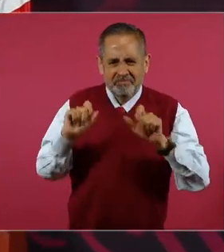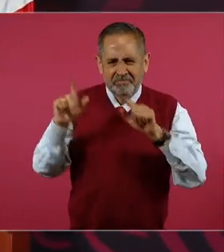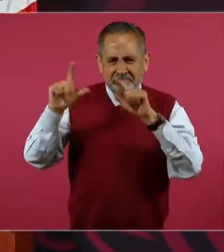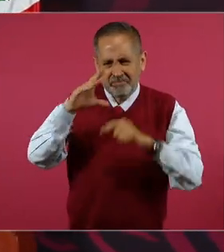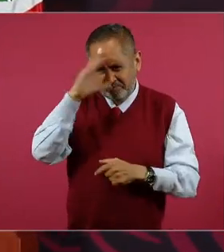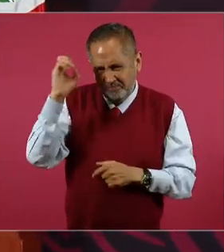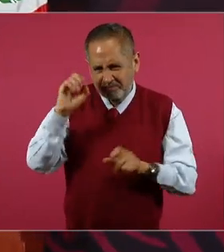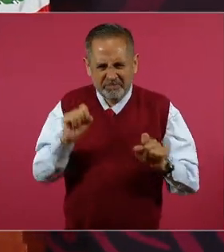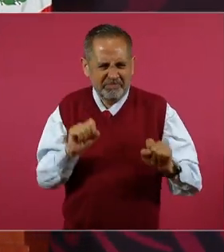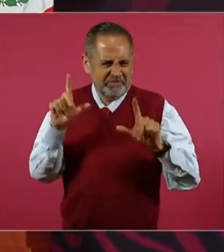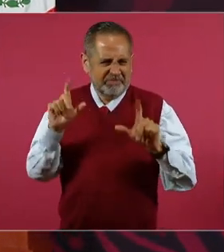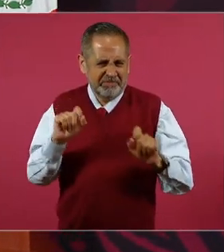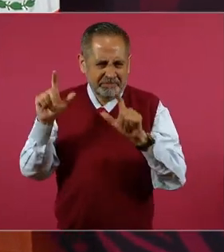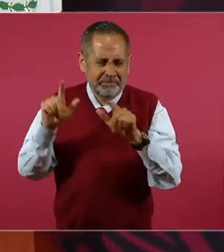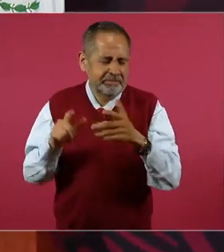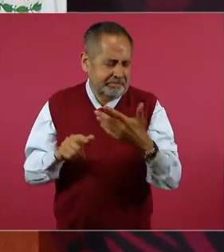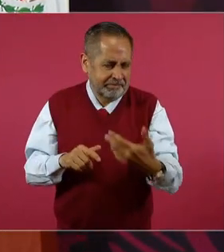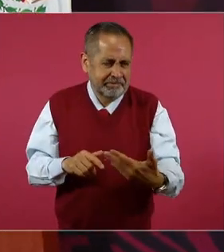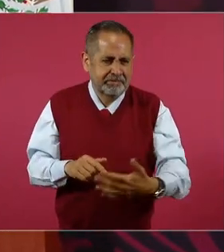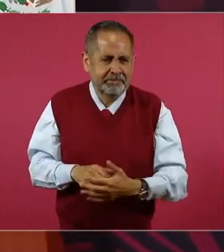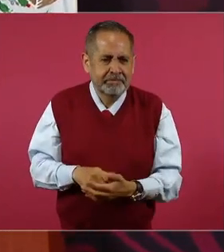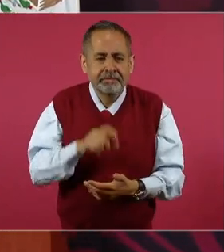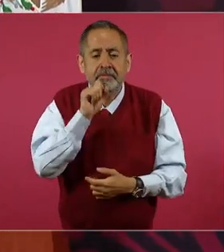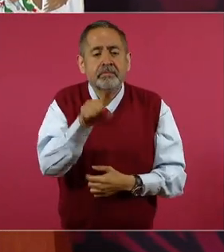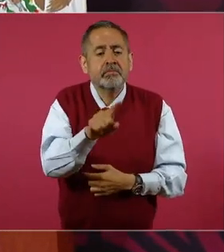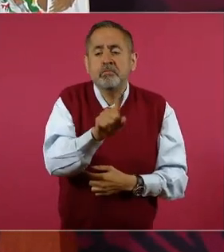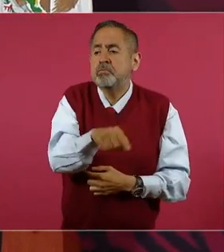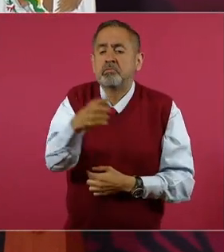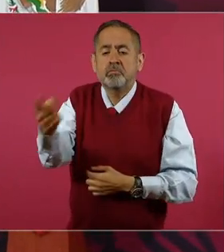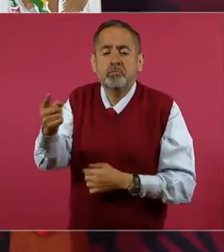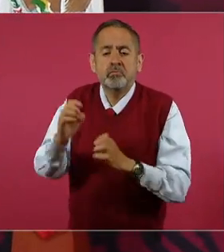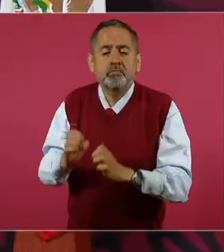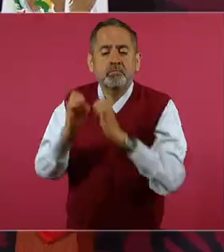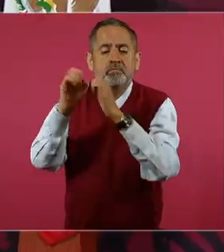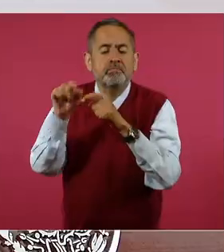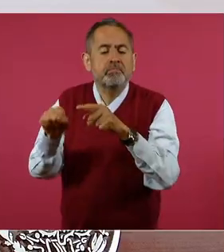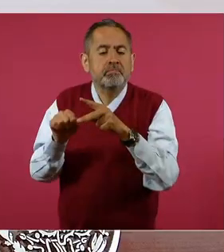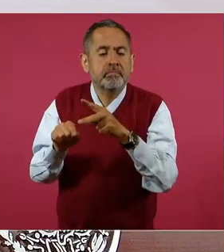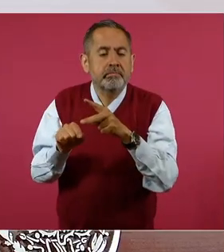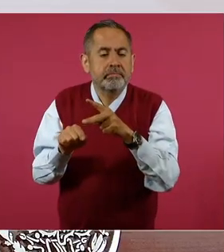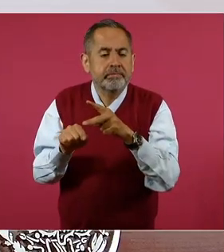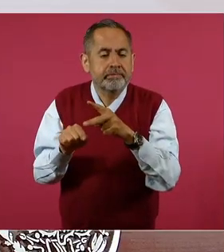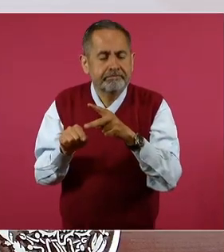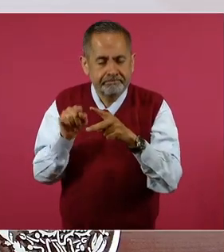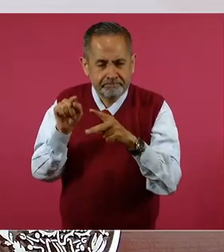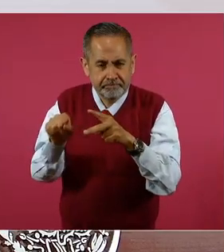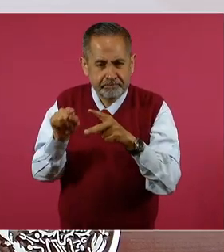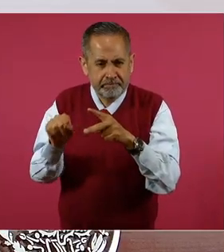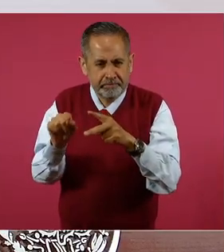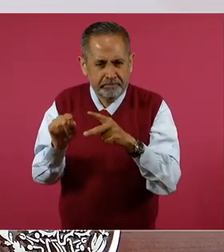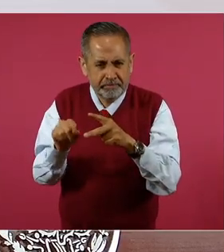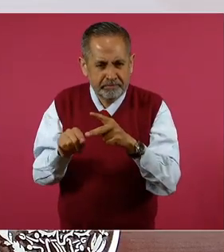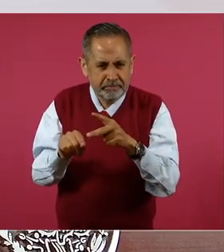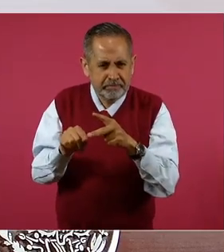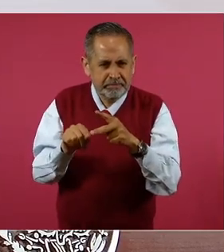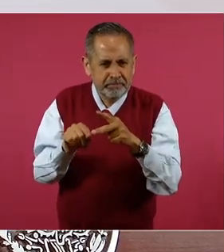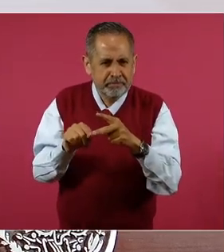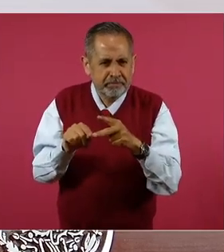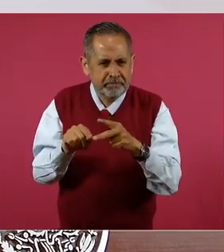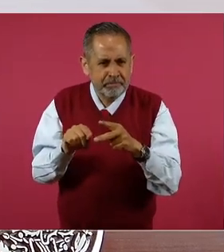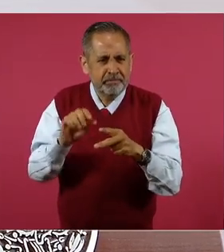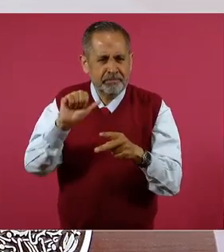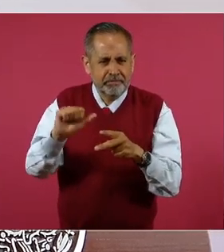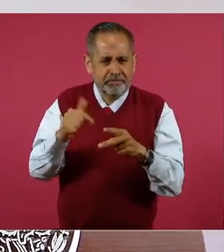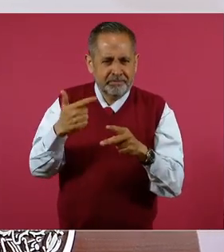lo mismo del edificio del archivo